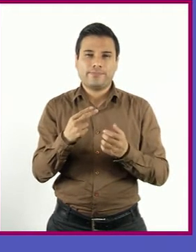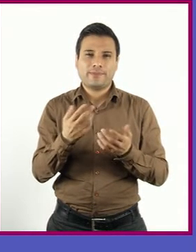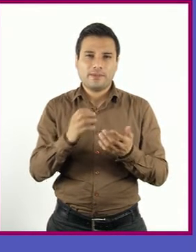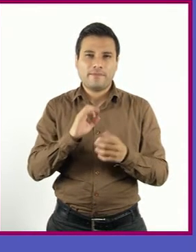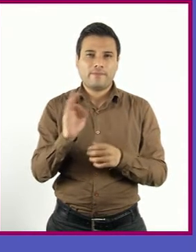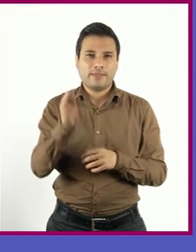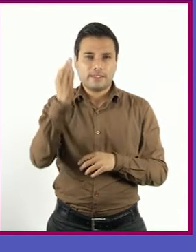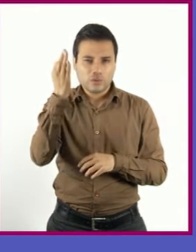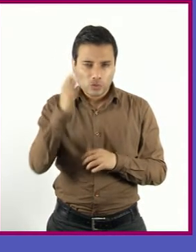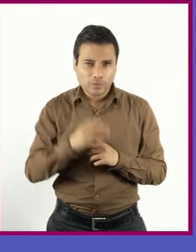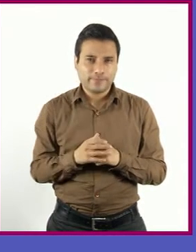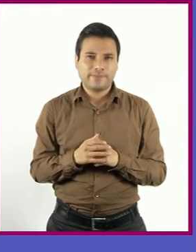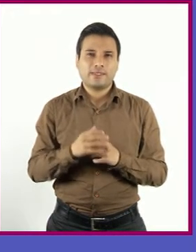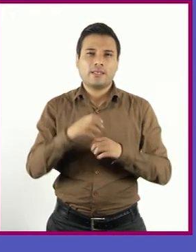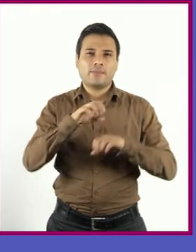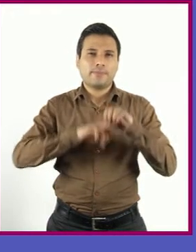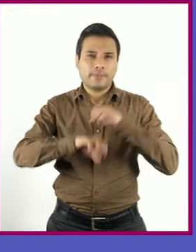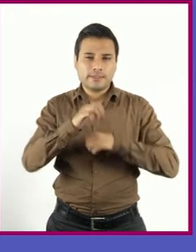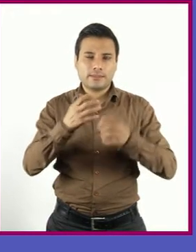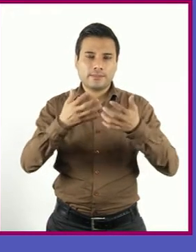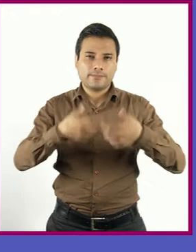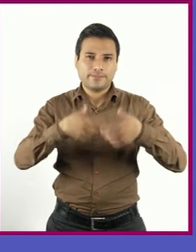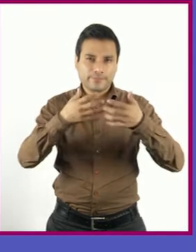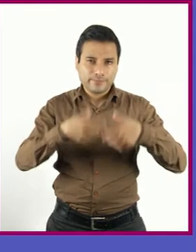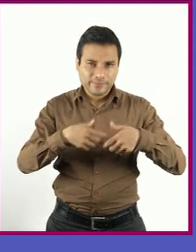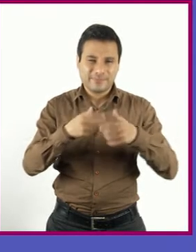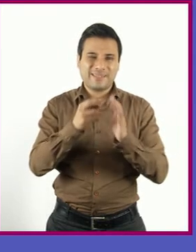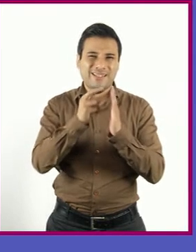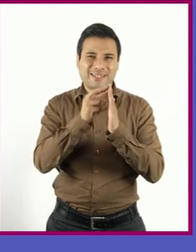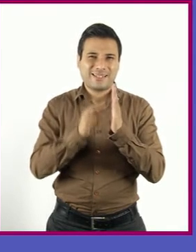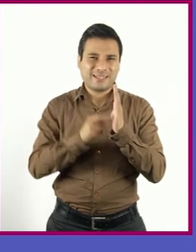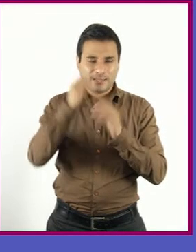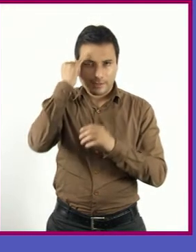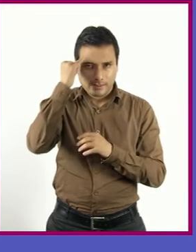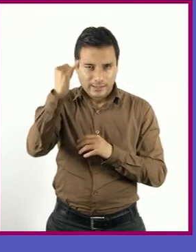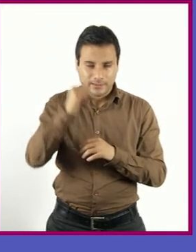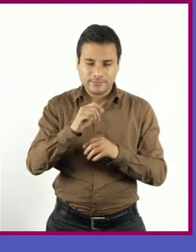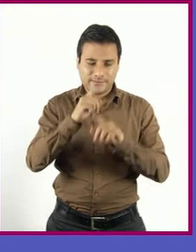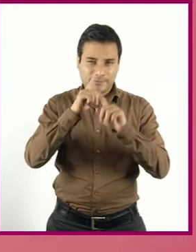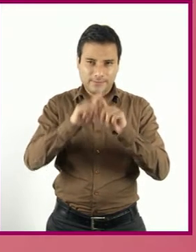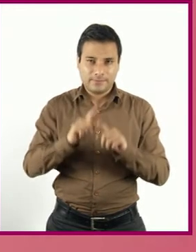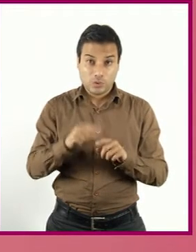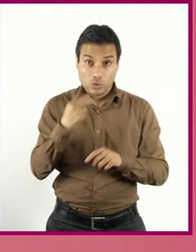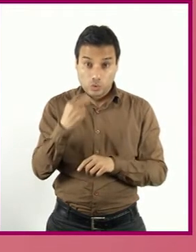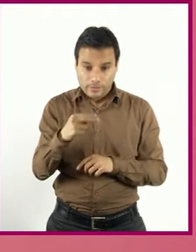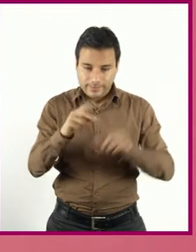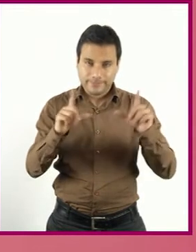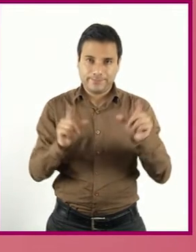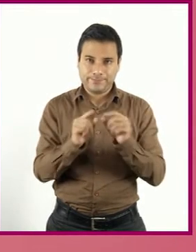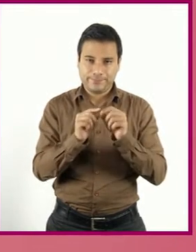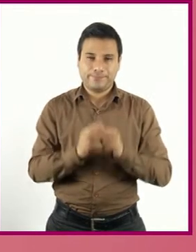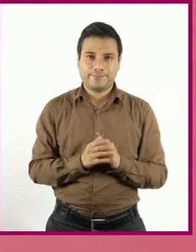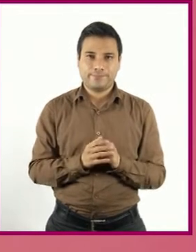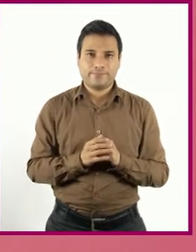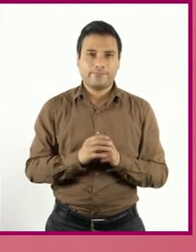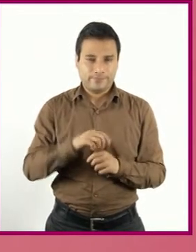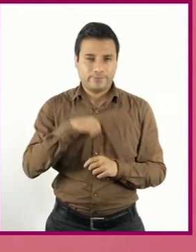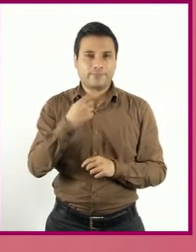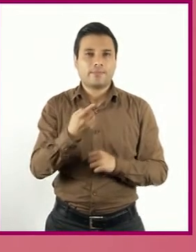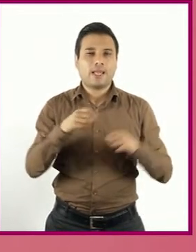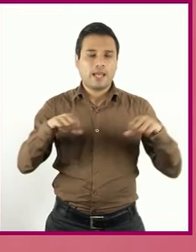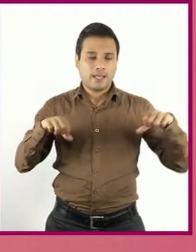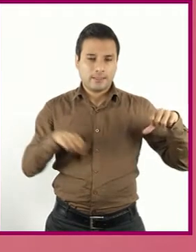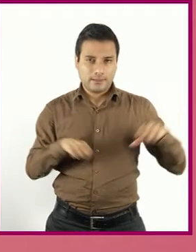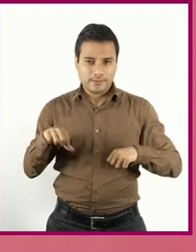o asociaciones que generan estos reglamentos, así como torneos o campeonatos. Les propongo un reto para que